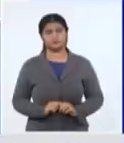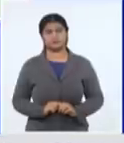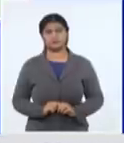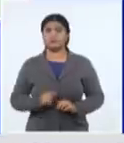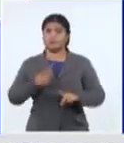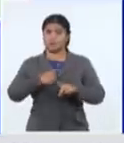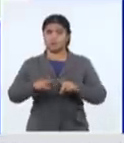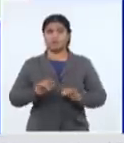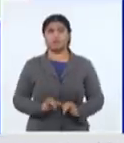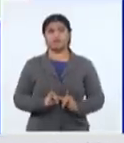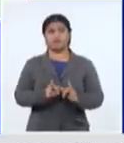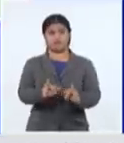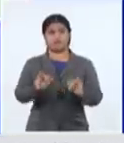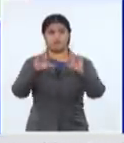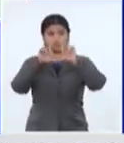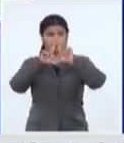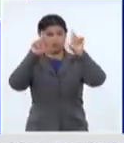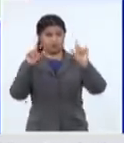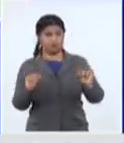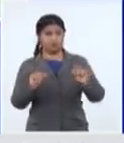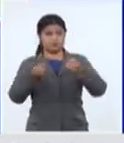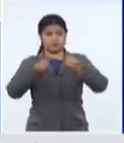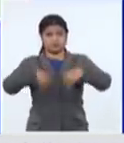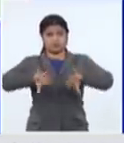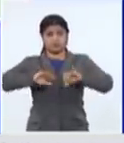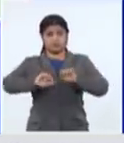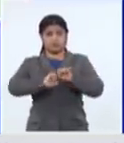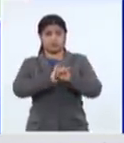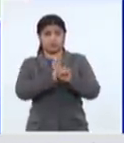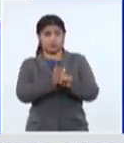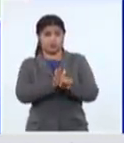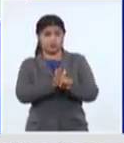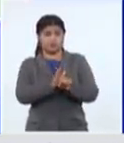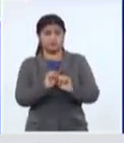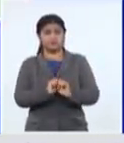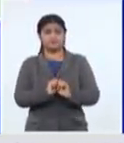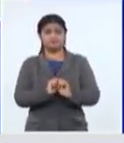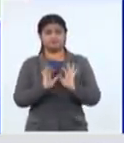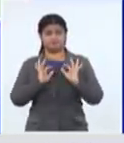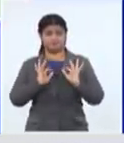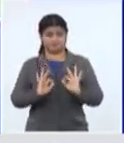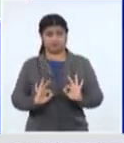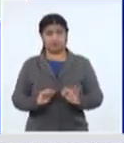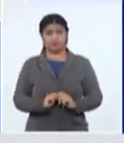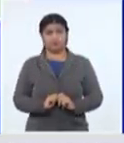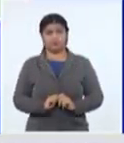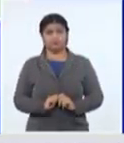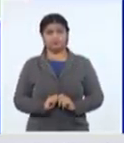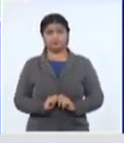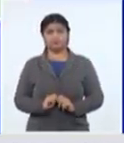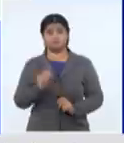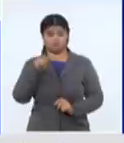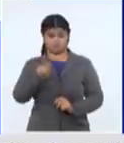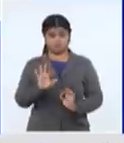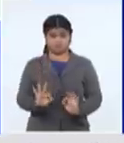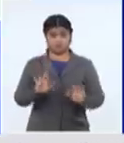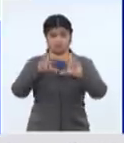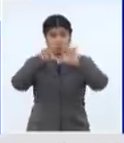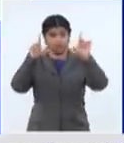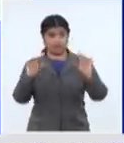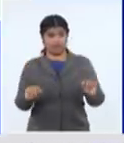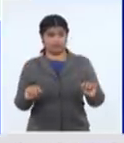que muestra el comportamiento de la pandemia, el próximo, Javier, el que le sigue después, ese, gracias.